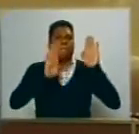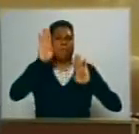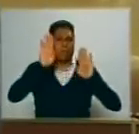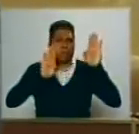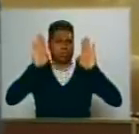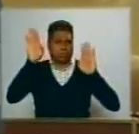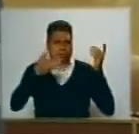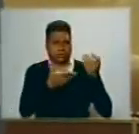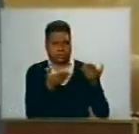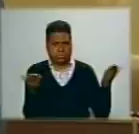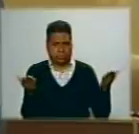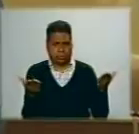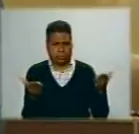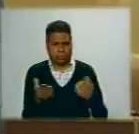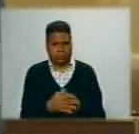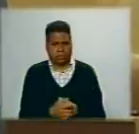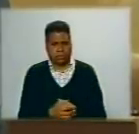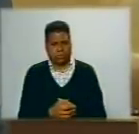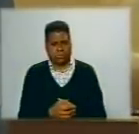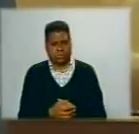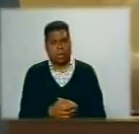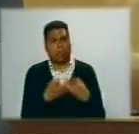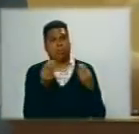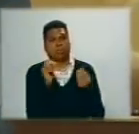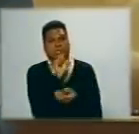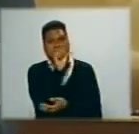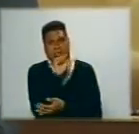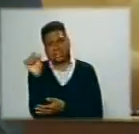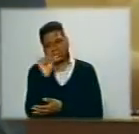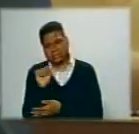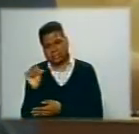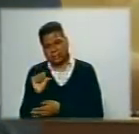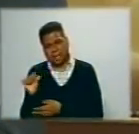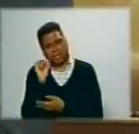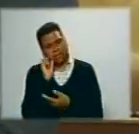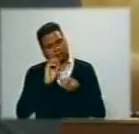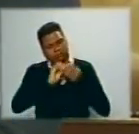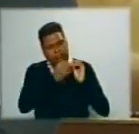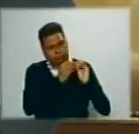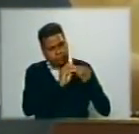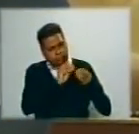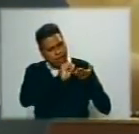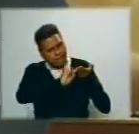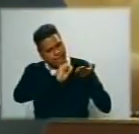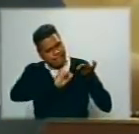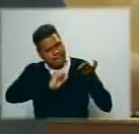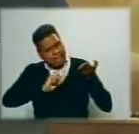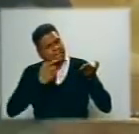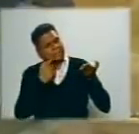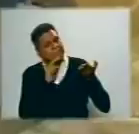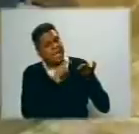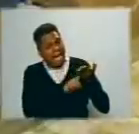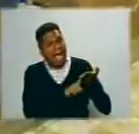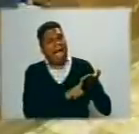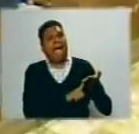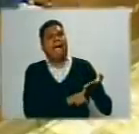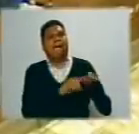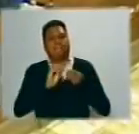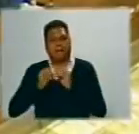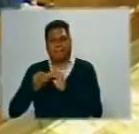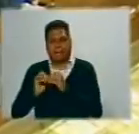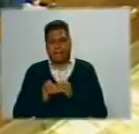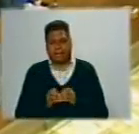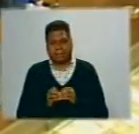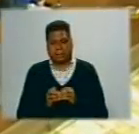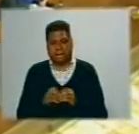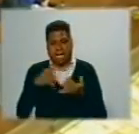que ha tenido muchas semanas en afinar cada uno de estos detalles, y apostemos a que por